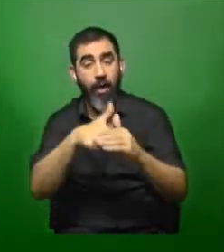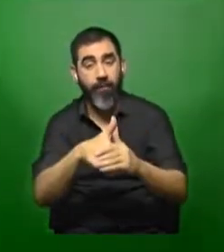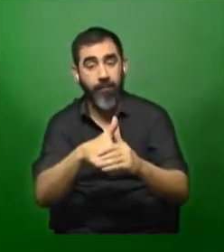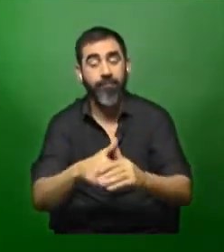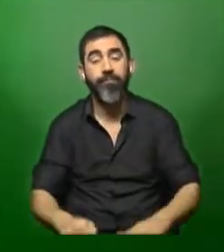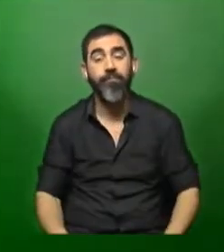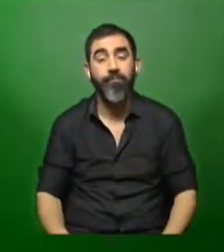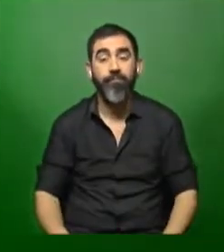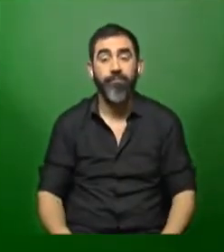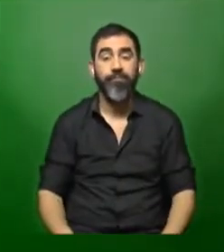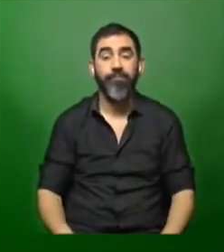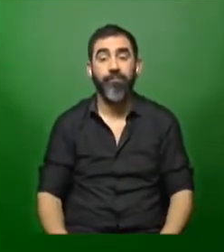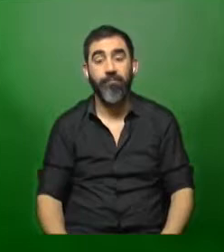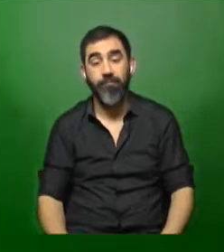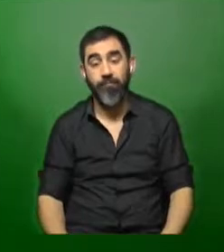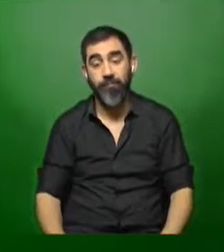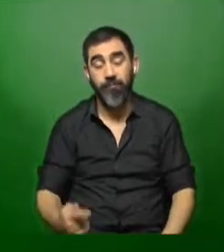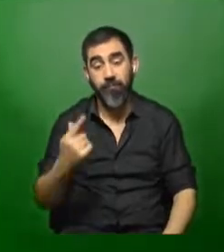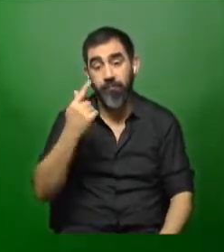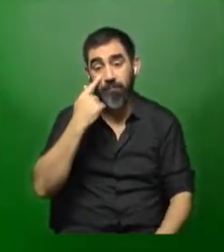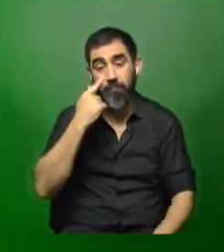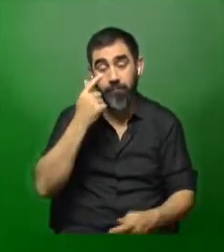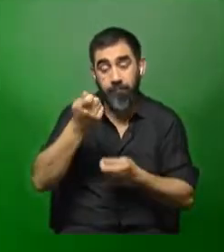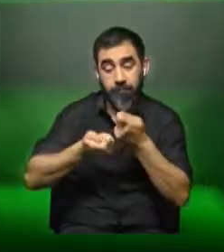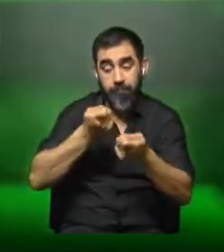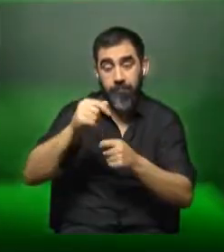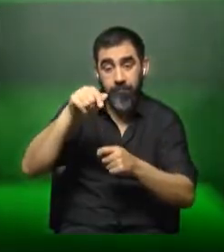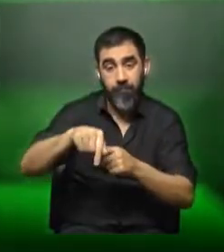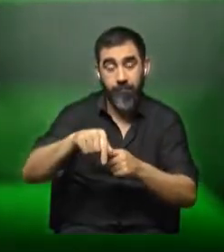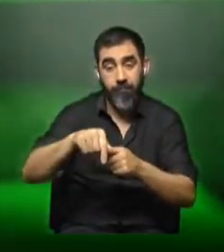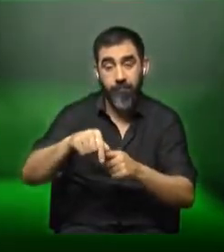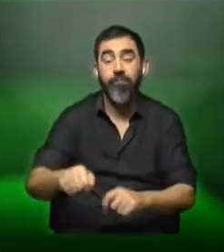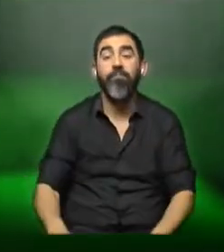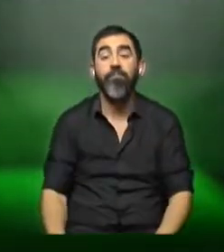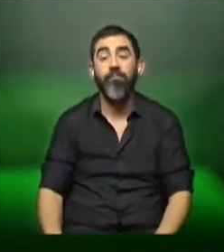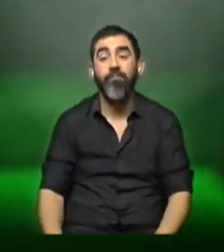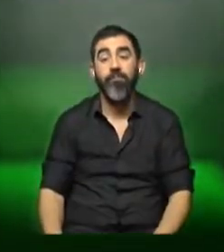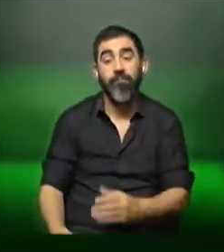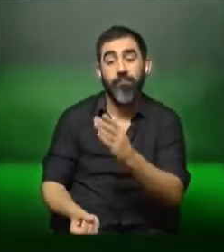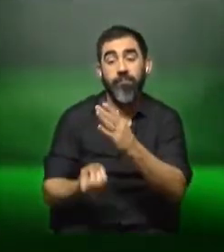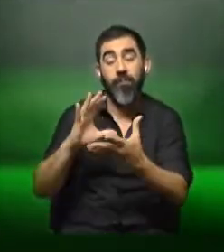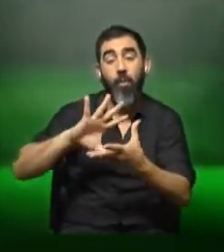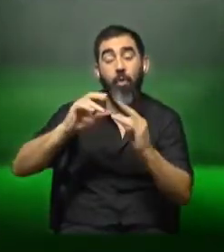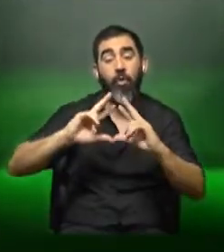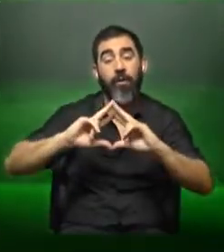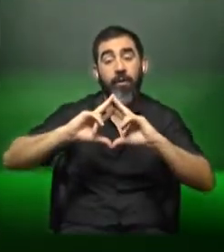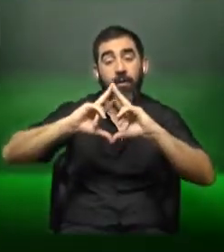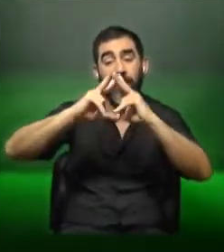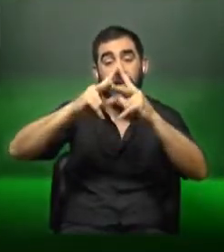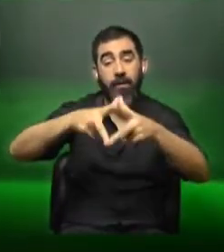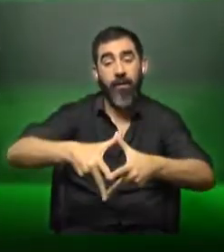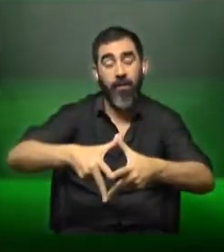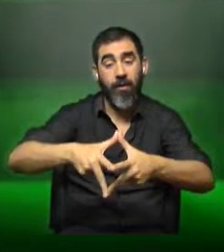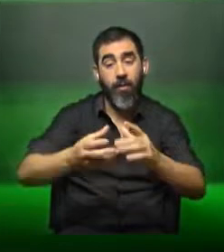hizo acá fue usar este banco de ensayos y crear un modelo 3D a